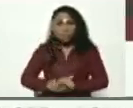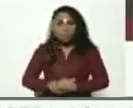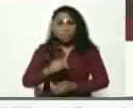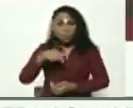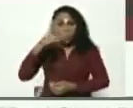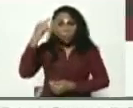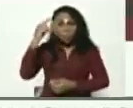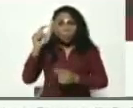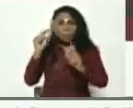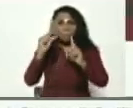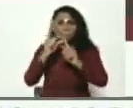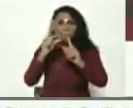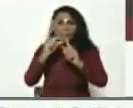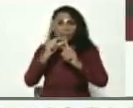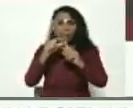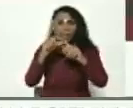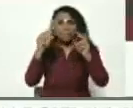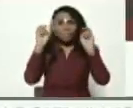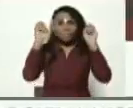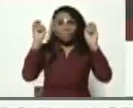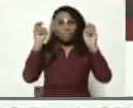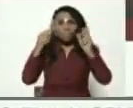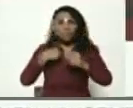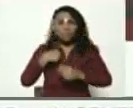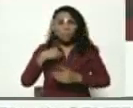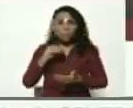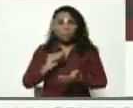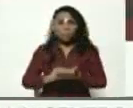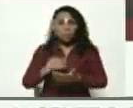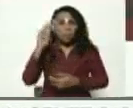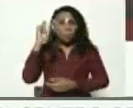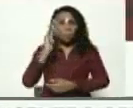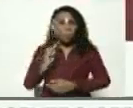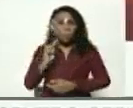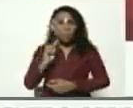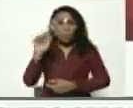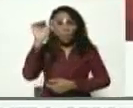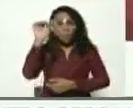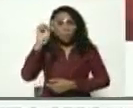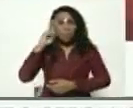unas palabras que titulé Bolívar, la utopía de la igualdad.